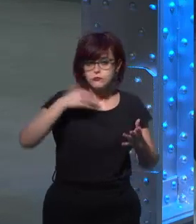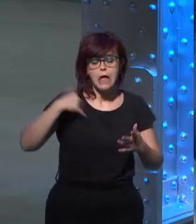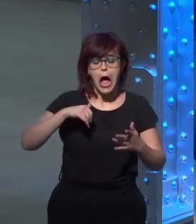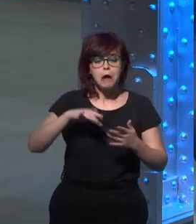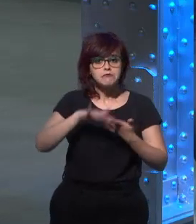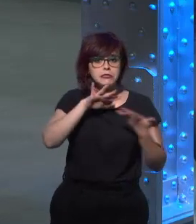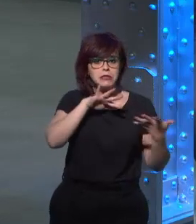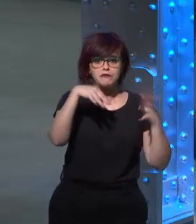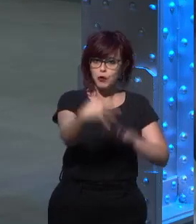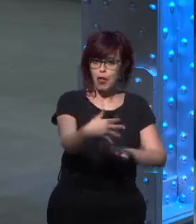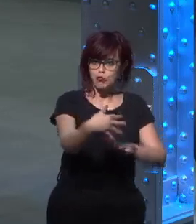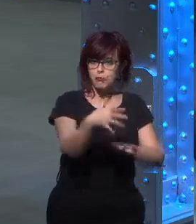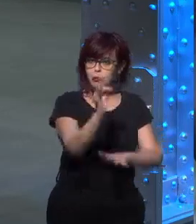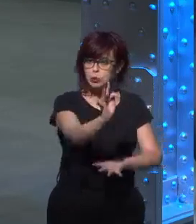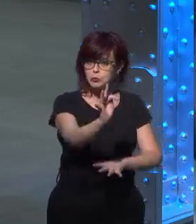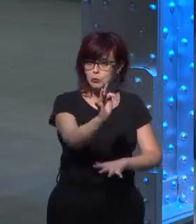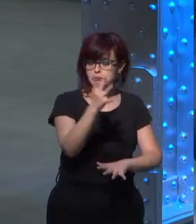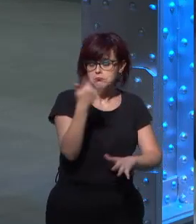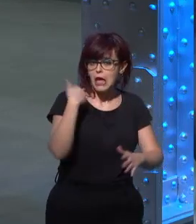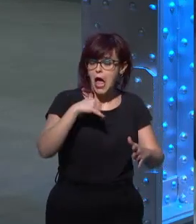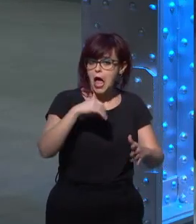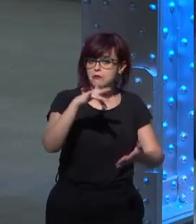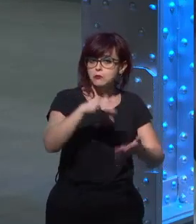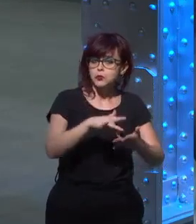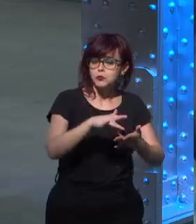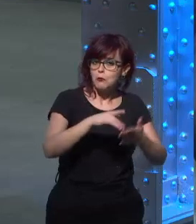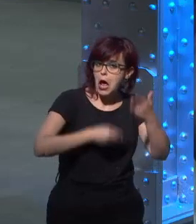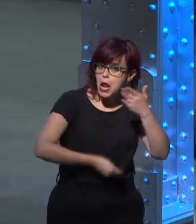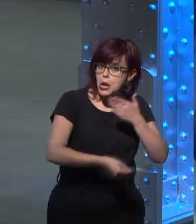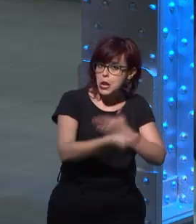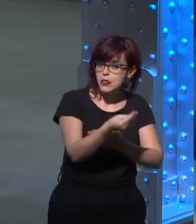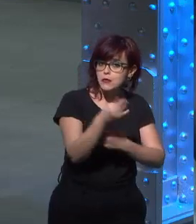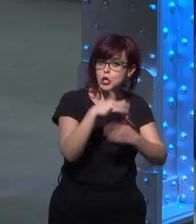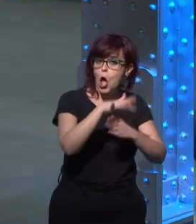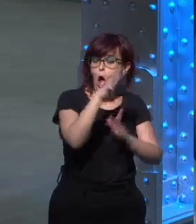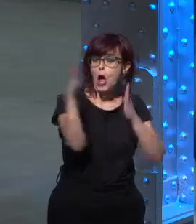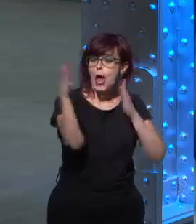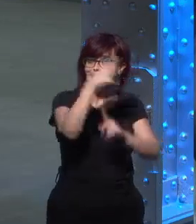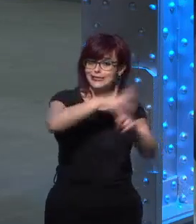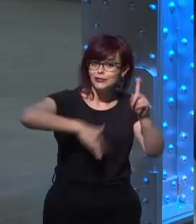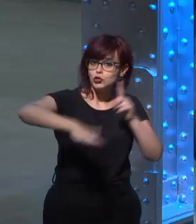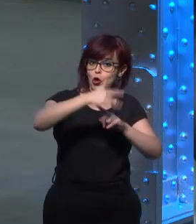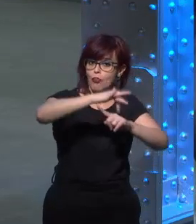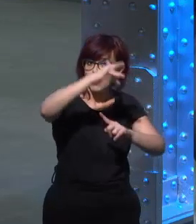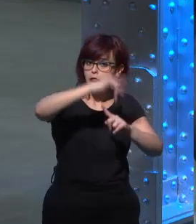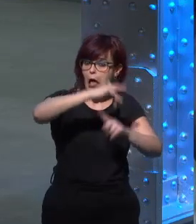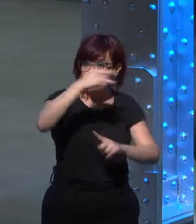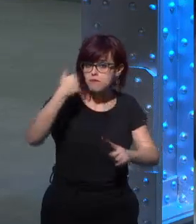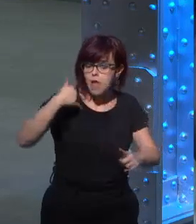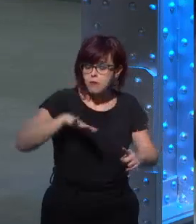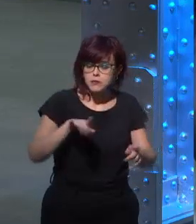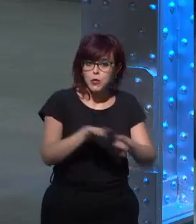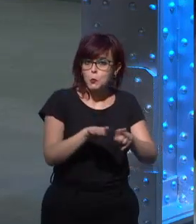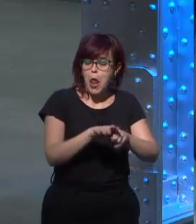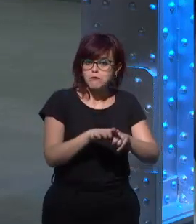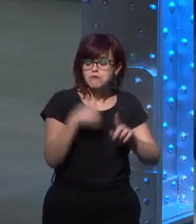serie. Es decir, nosotros nos movemos, nosotros vivimos en los entornos digitales con una naturalidad francamente cotidiana,